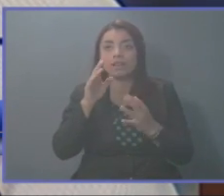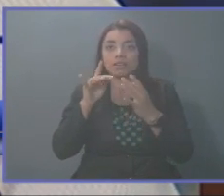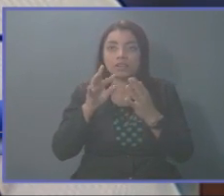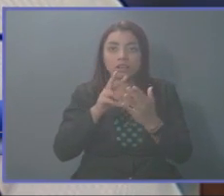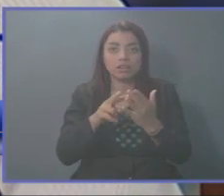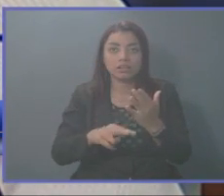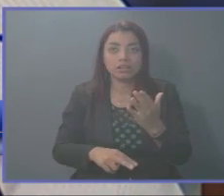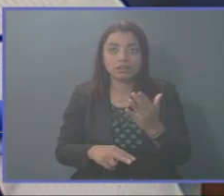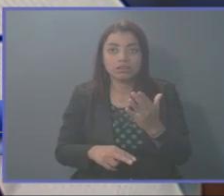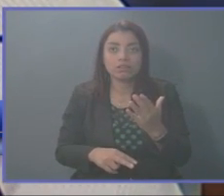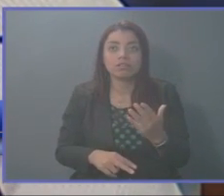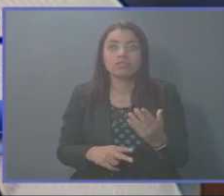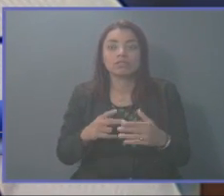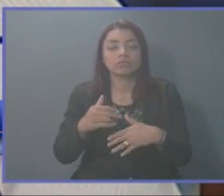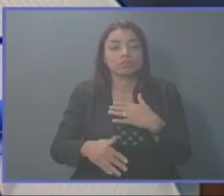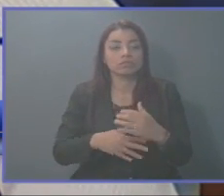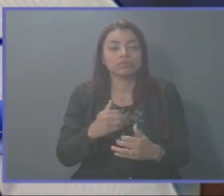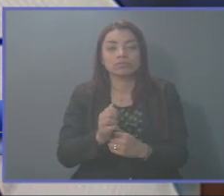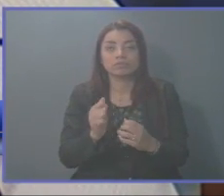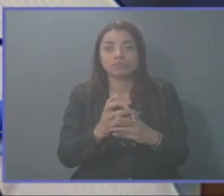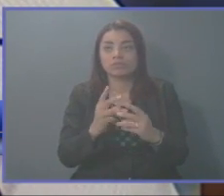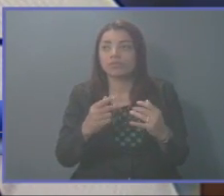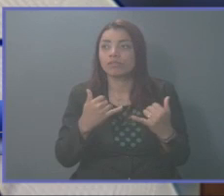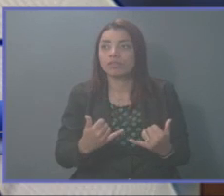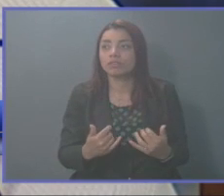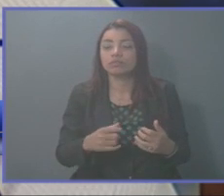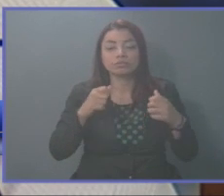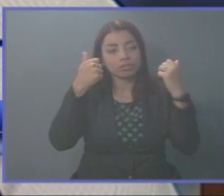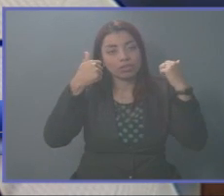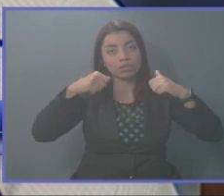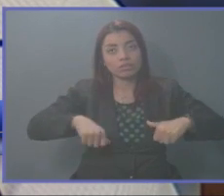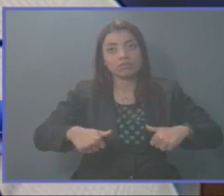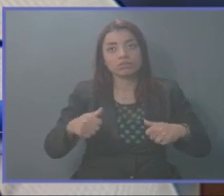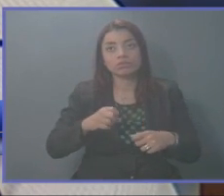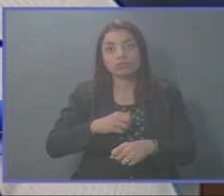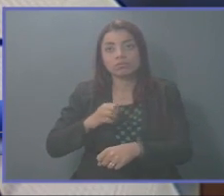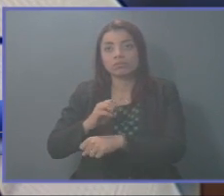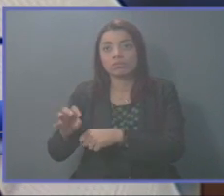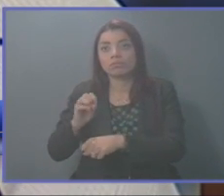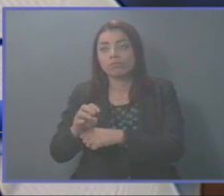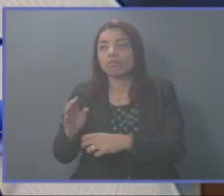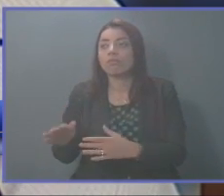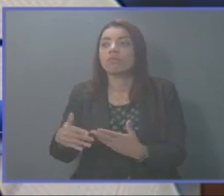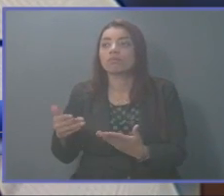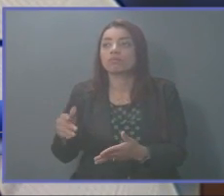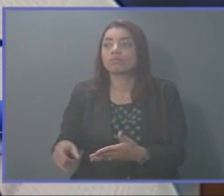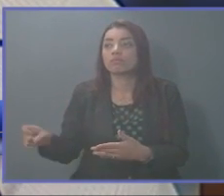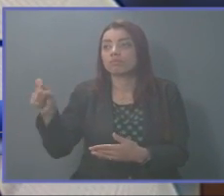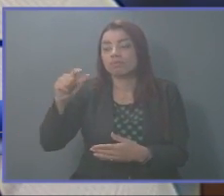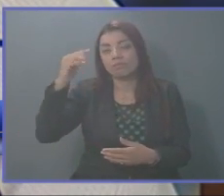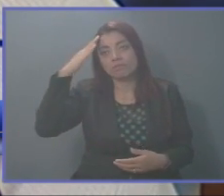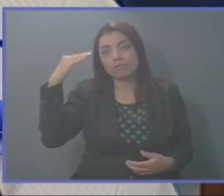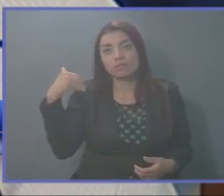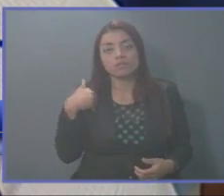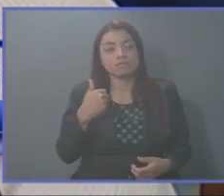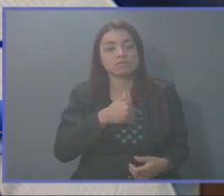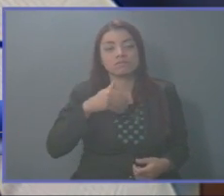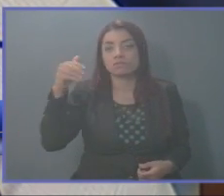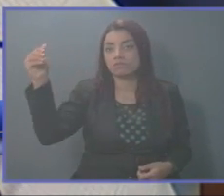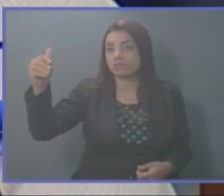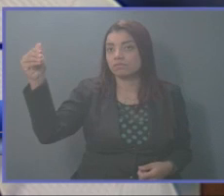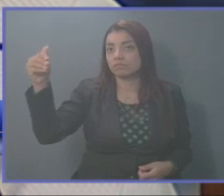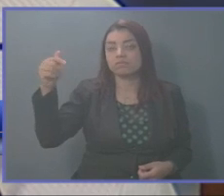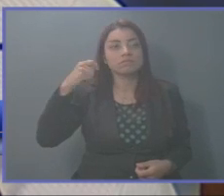pieza, la dispensa de trámite para aprobar este recomendable a la señora ministra de